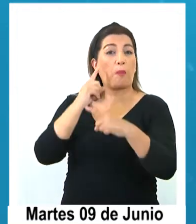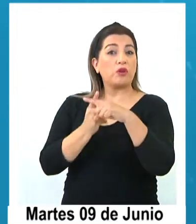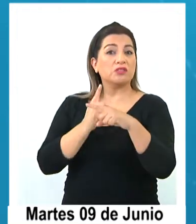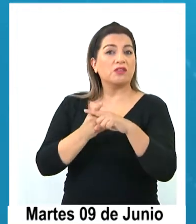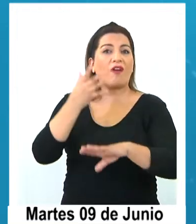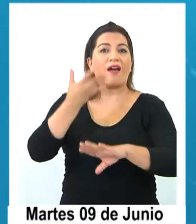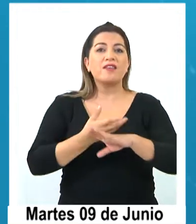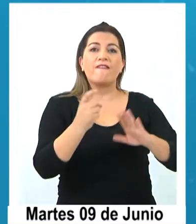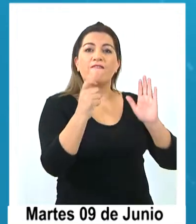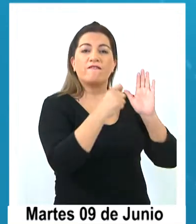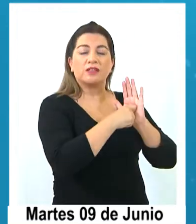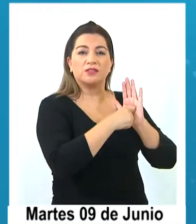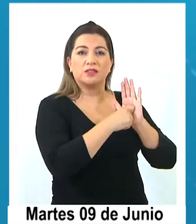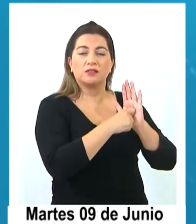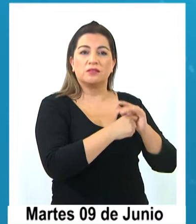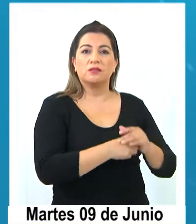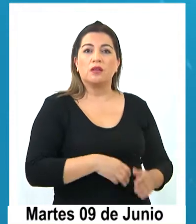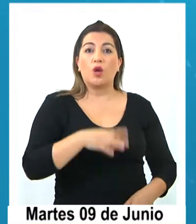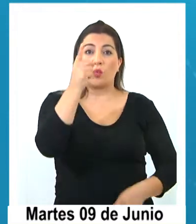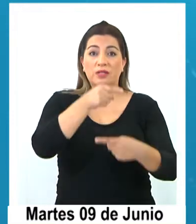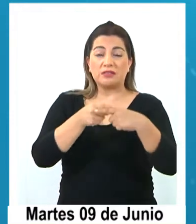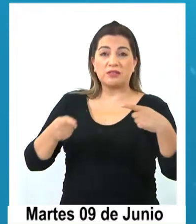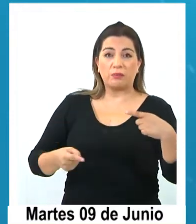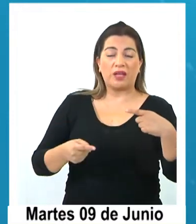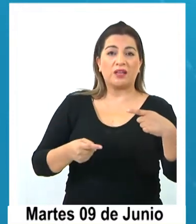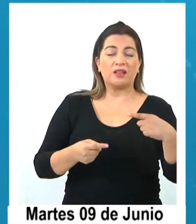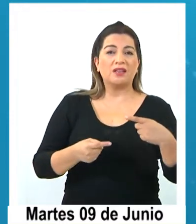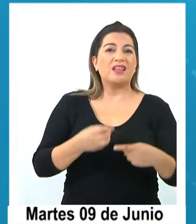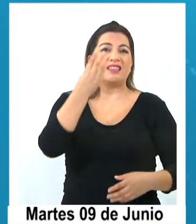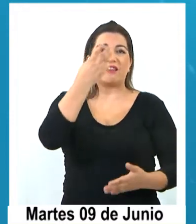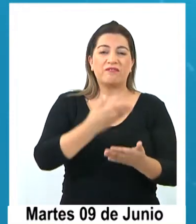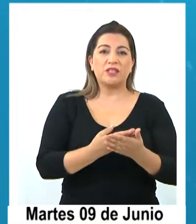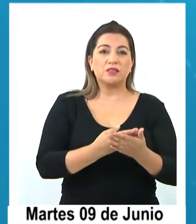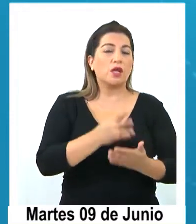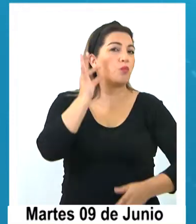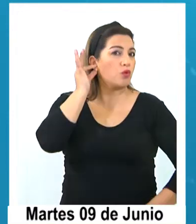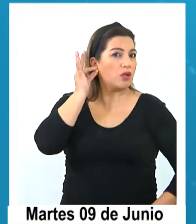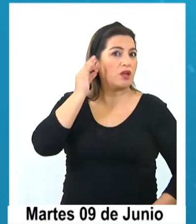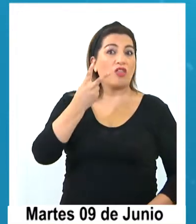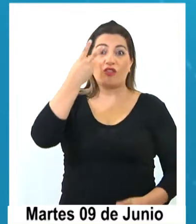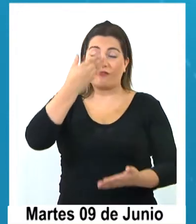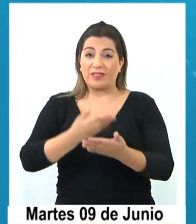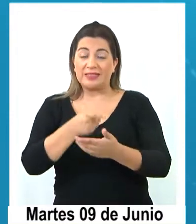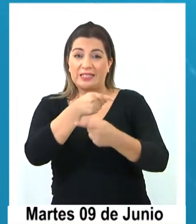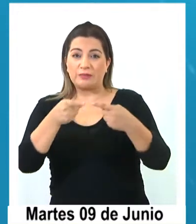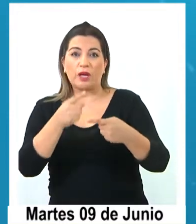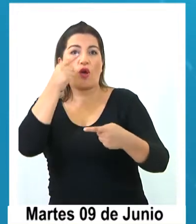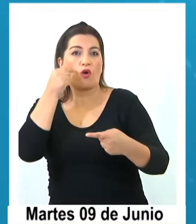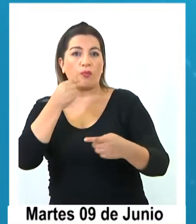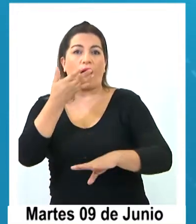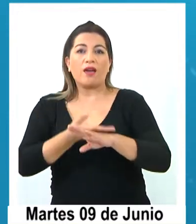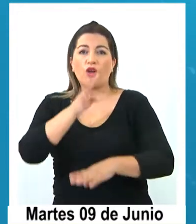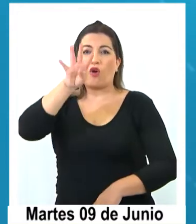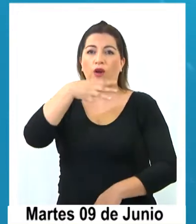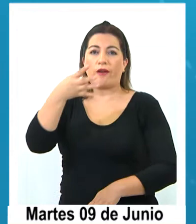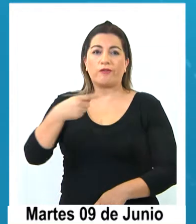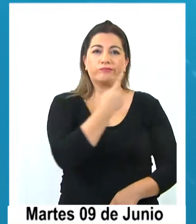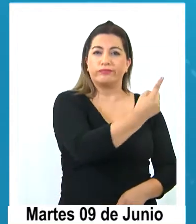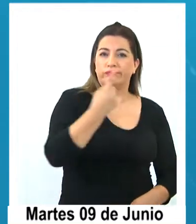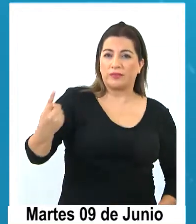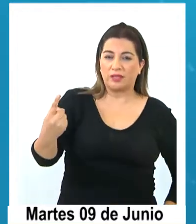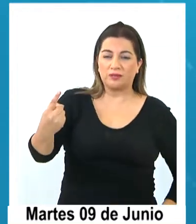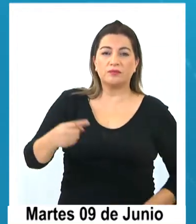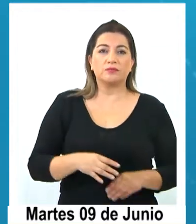de establecer fechas por género. Tres veces a la semana, las mujeres, dos veces a la semana, los hombres, en horarios establecidos.